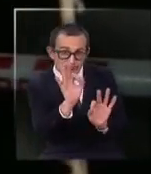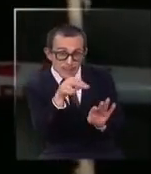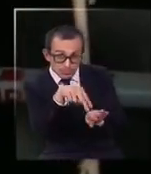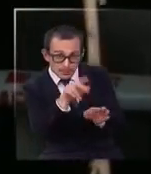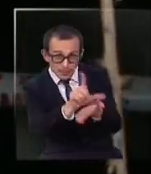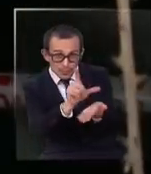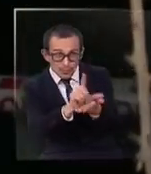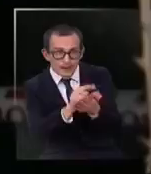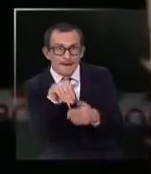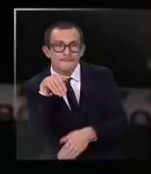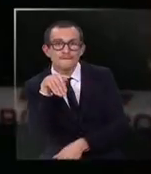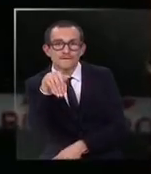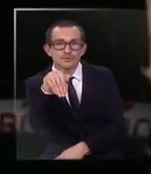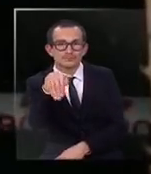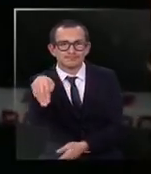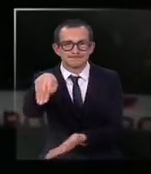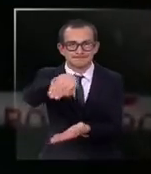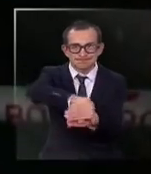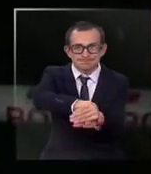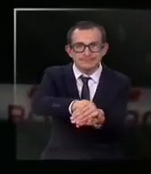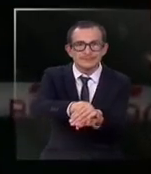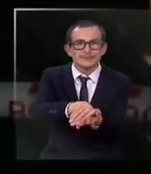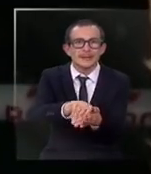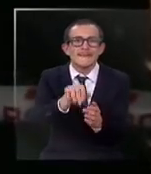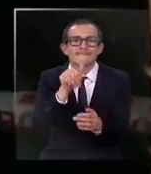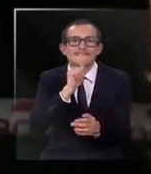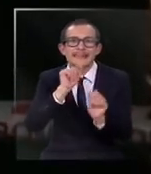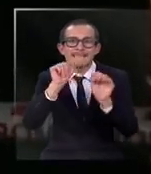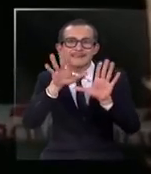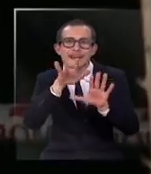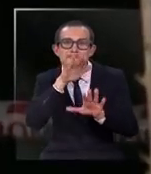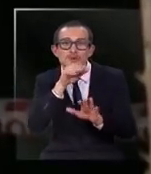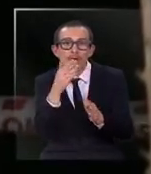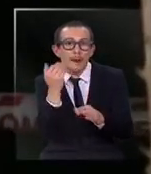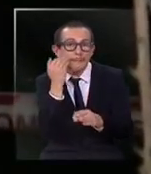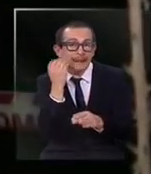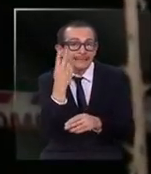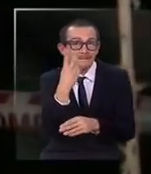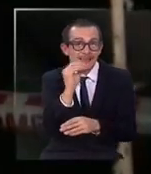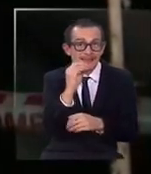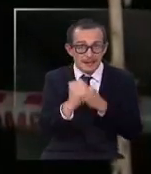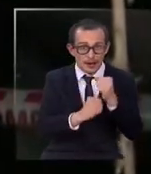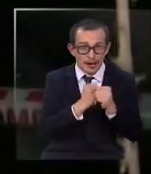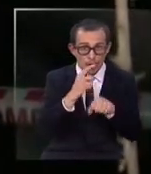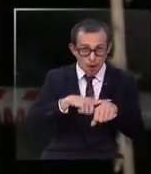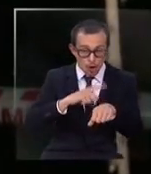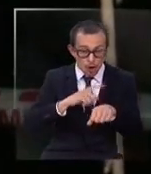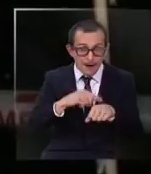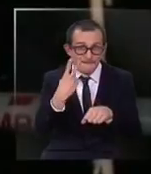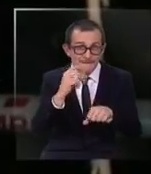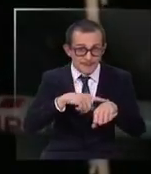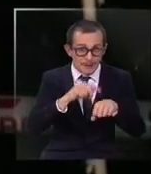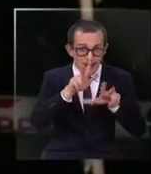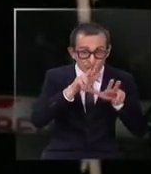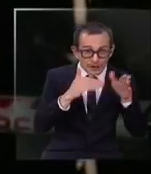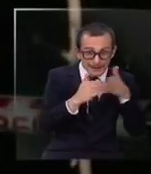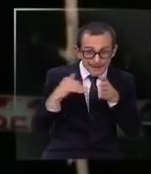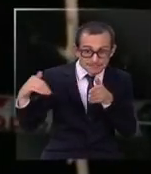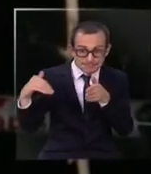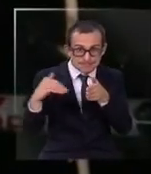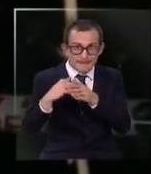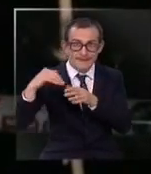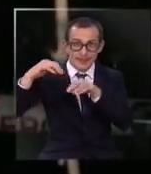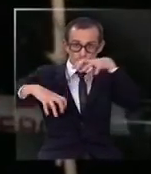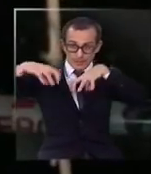viendo es el bus que volcó cuando faltaban al menos unos 10 minutos para las 20 horas de esta tarde, un bus que venía bajando desde